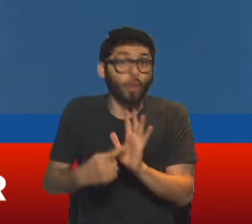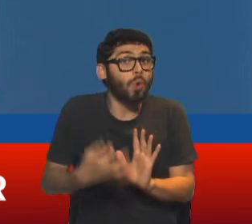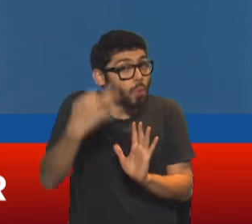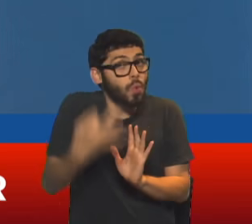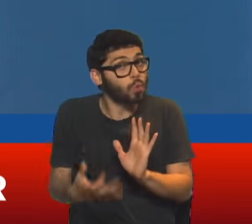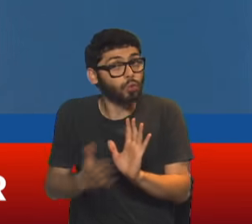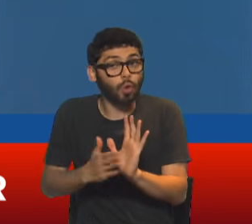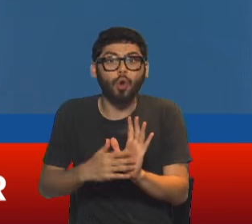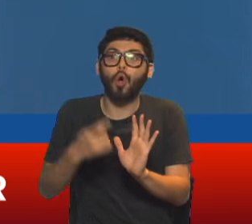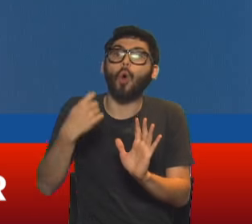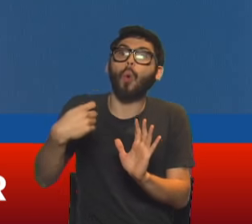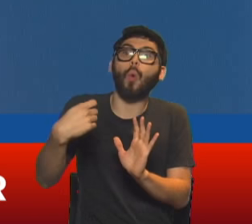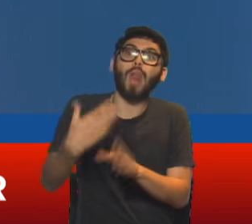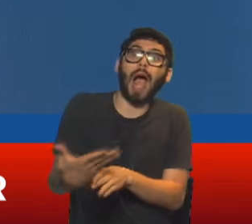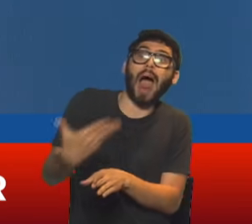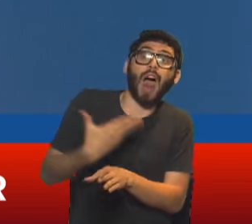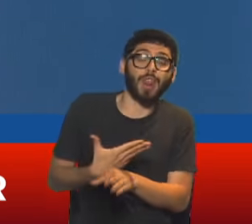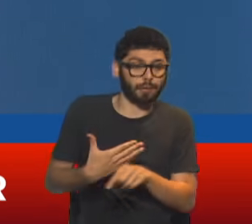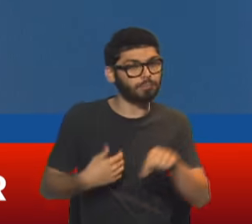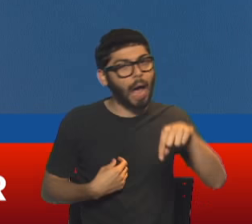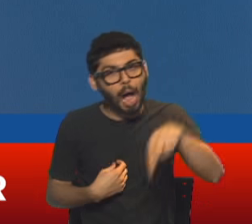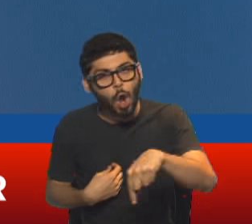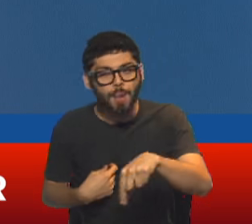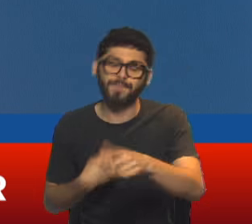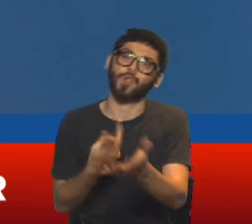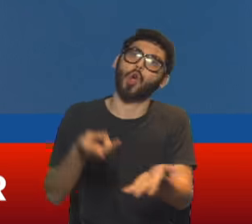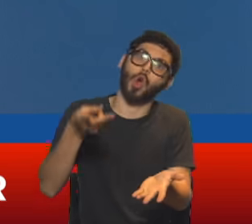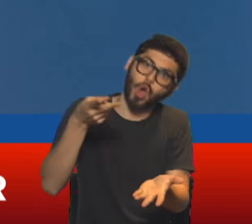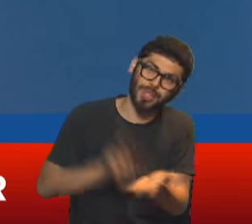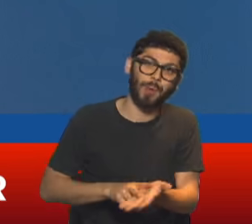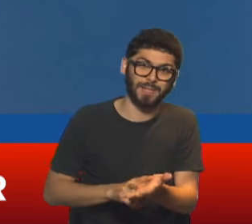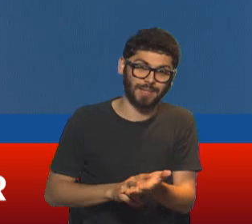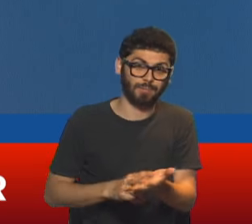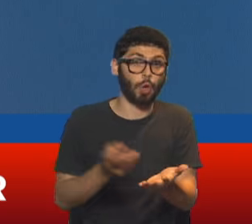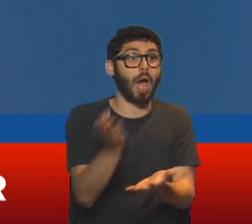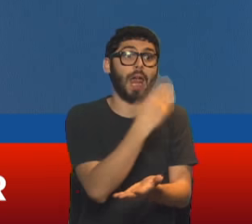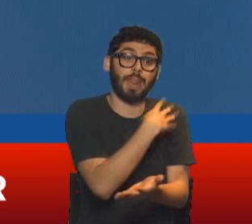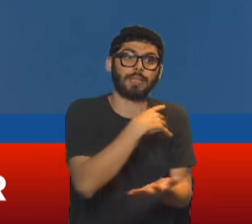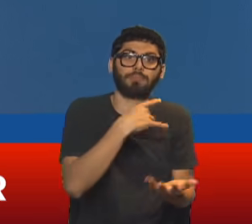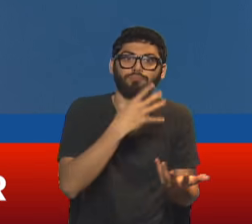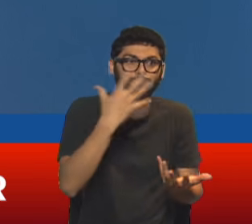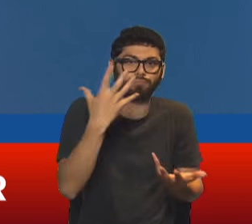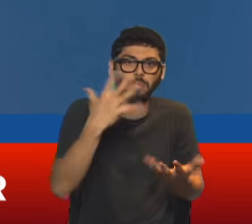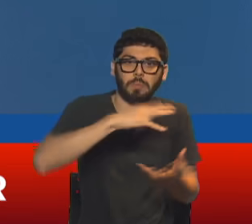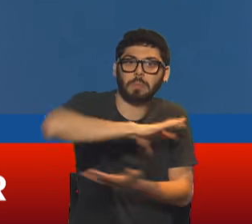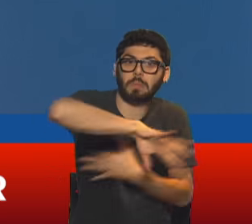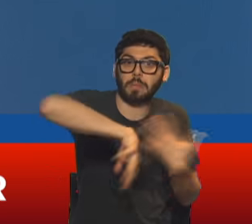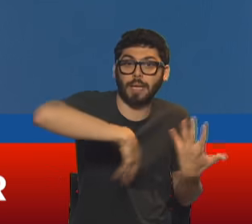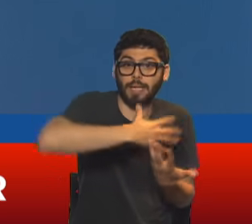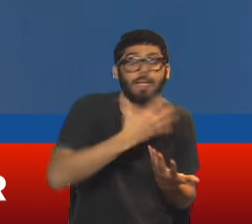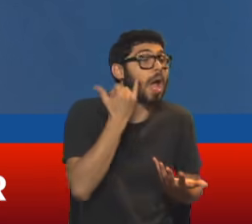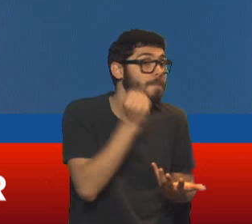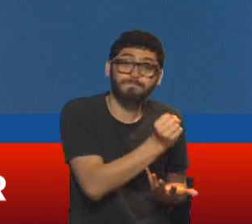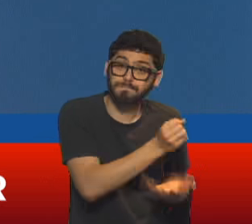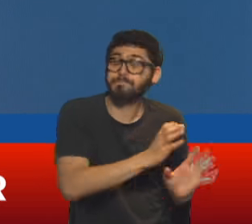jubilación anticipada ahora volvemos a hacer lo mismo para salir de otro infierno del infierno que vivimos y que y que ahora